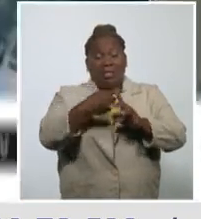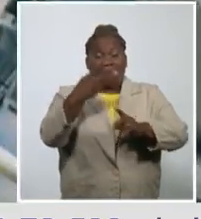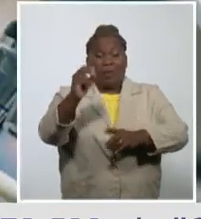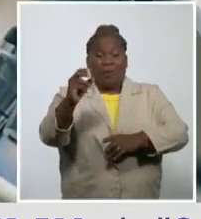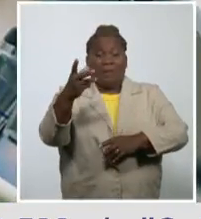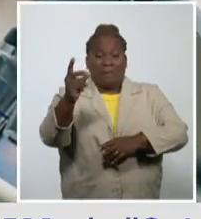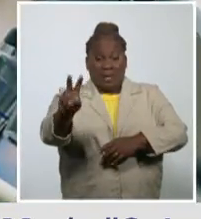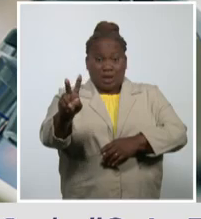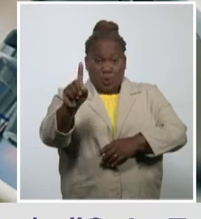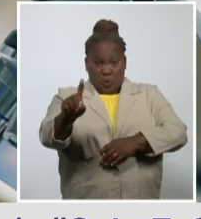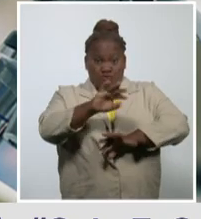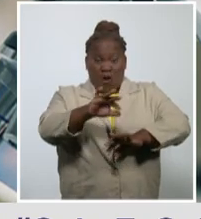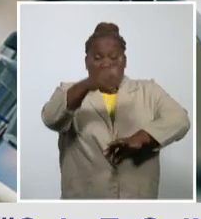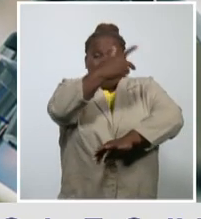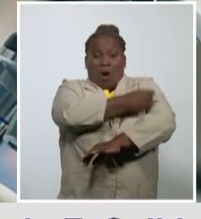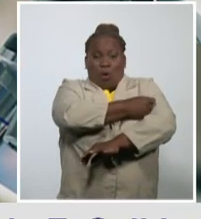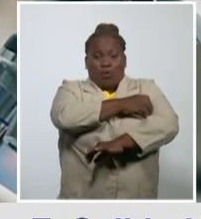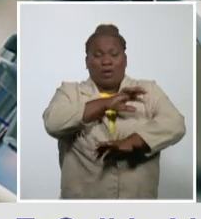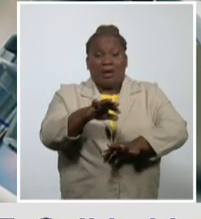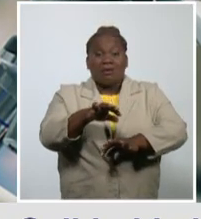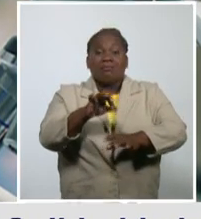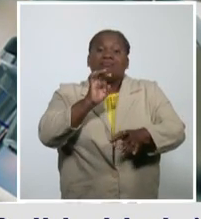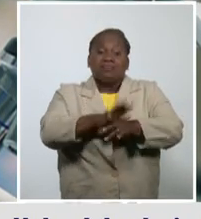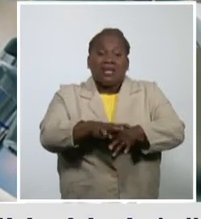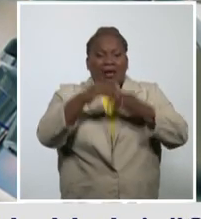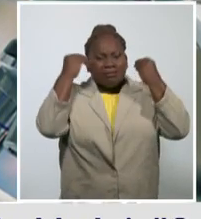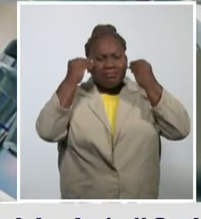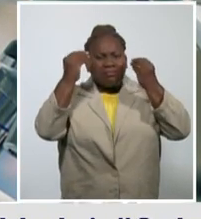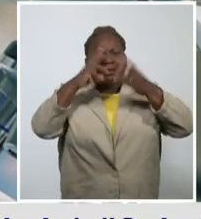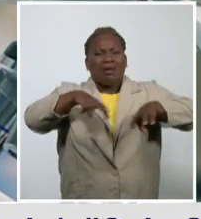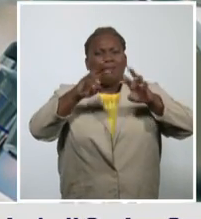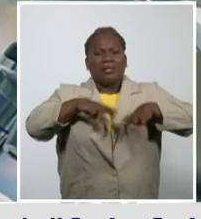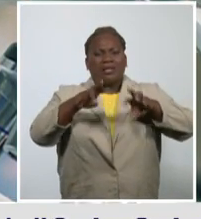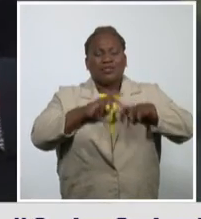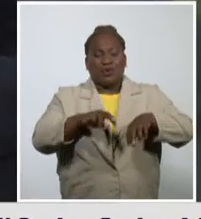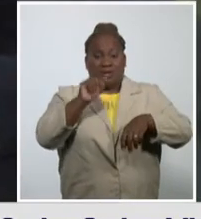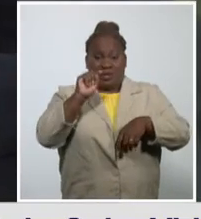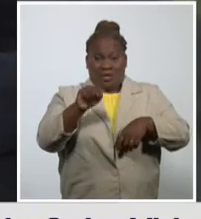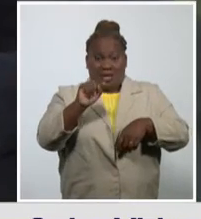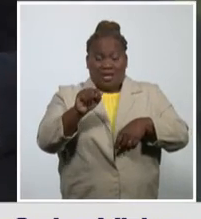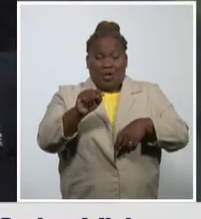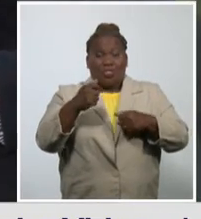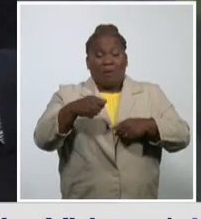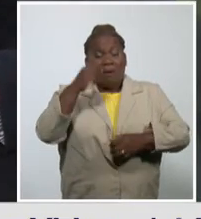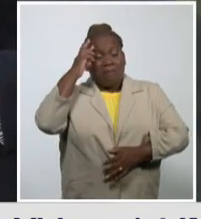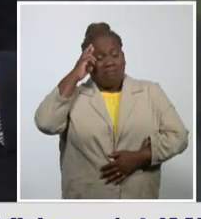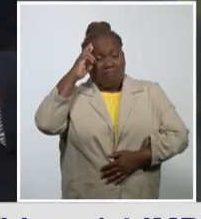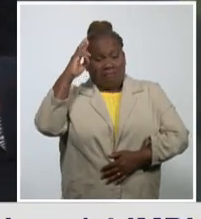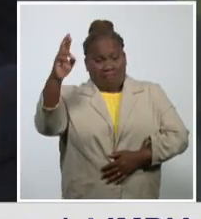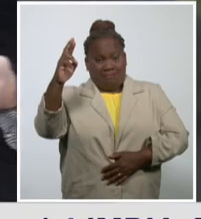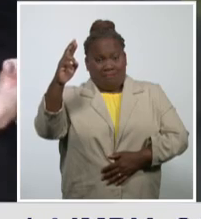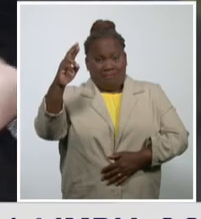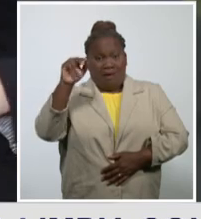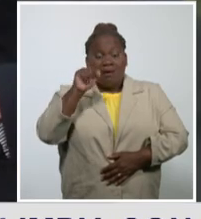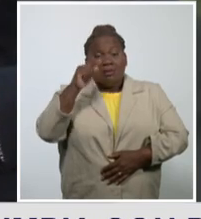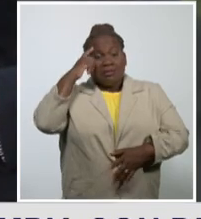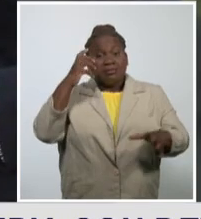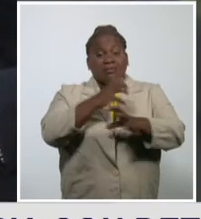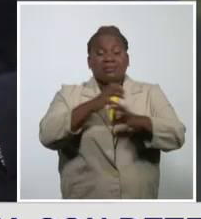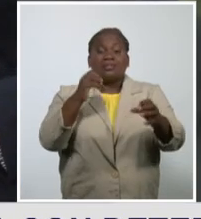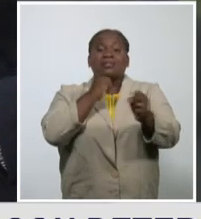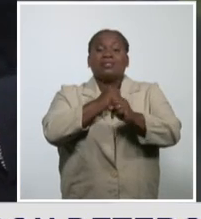punto de partida el inicio de las investigaciones. Y en este punto debemos recordar que hasta el momento los científicos trabajan